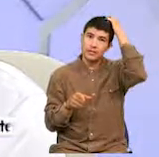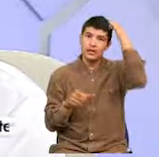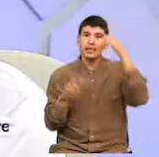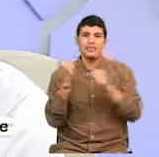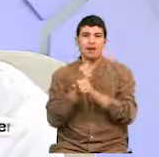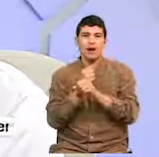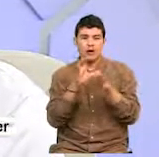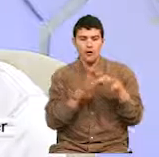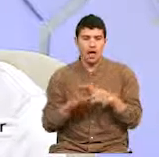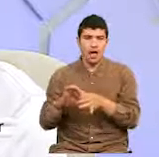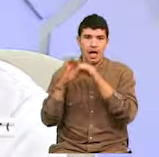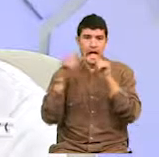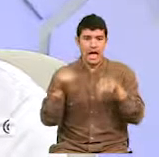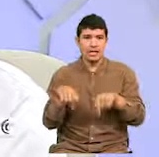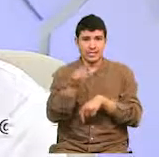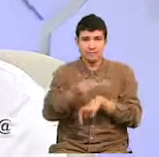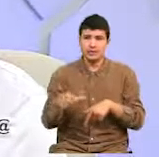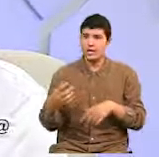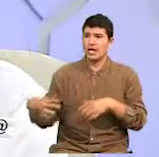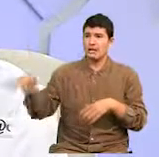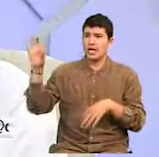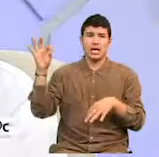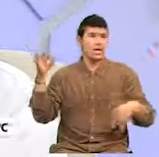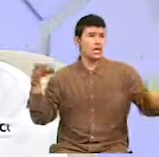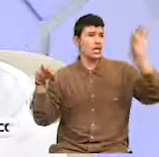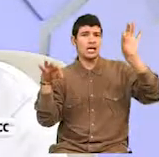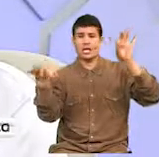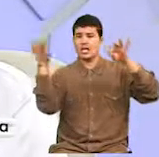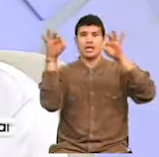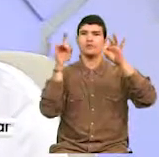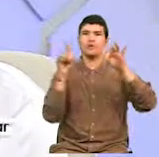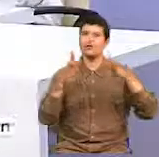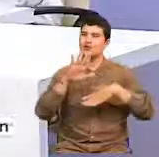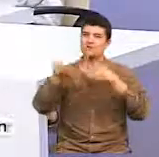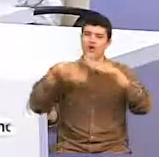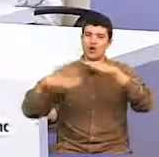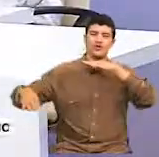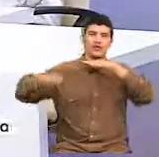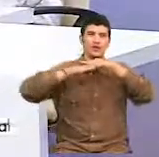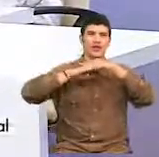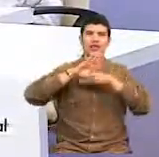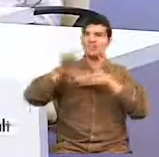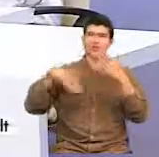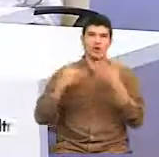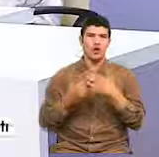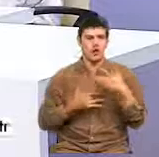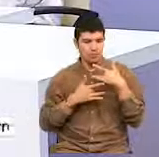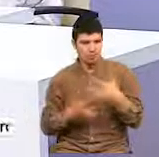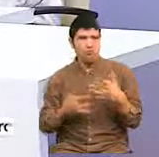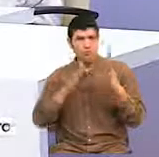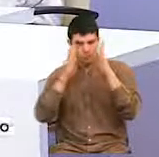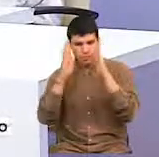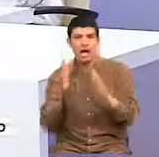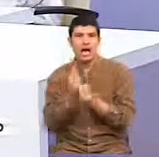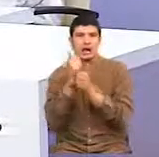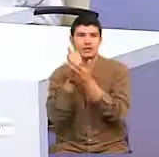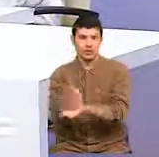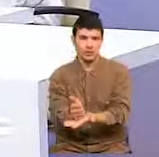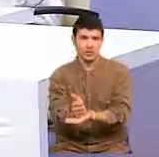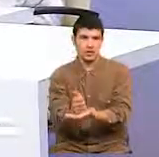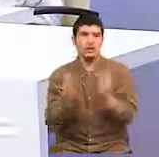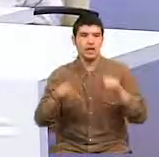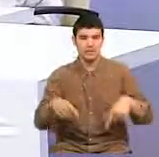mancomunado. Aquí no hay una persona más importante que otra y todos estamos prestos en ayudar y con